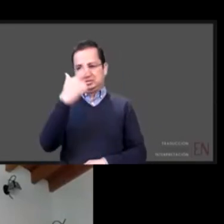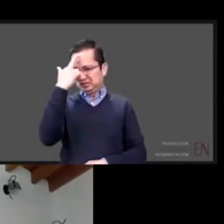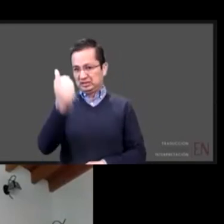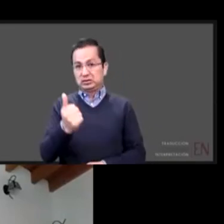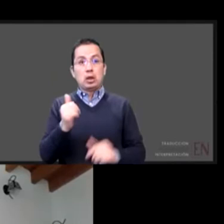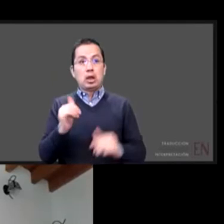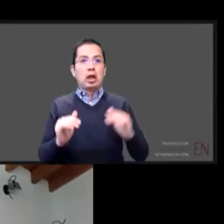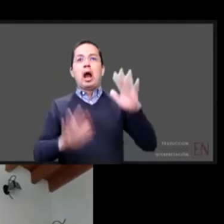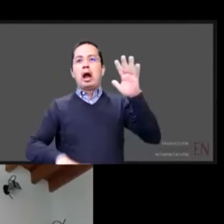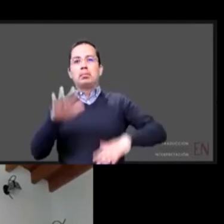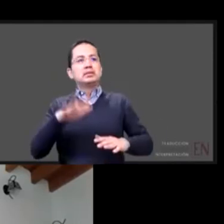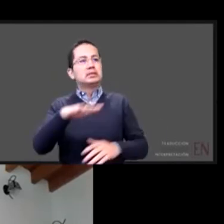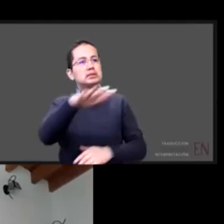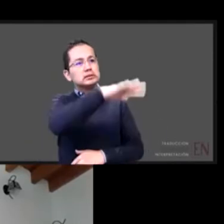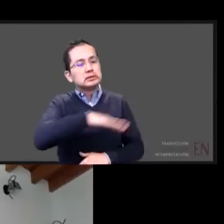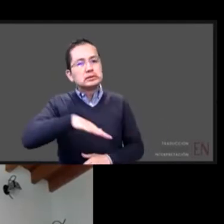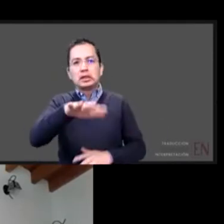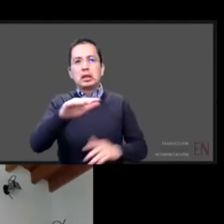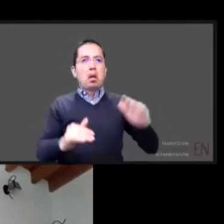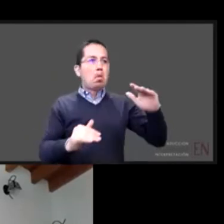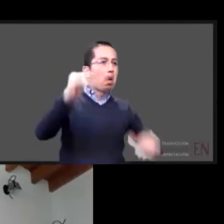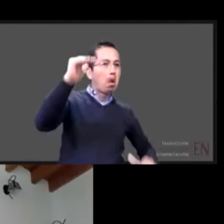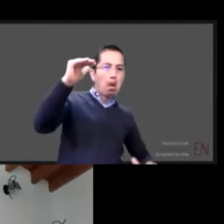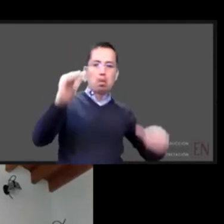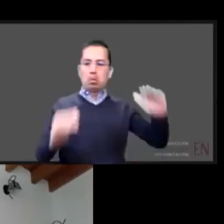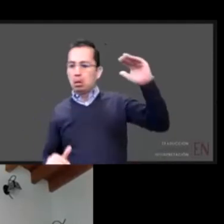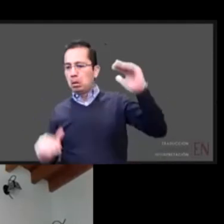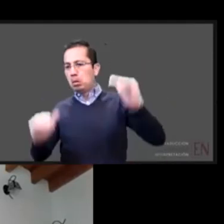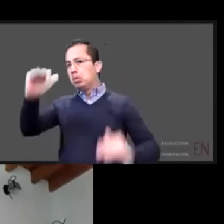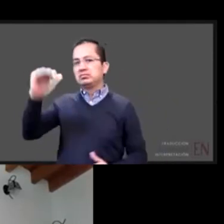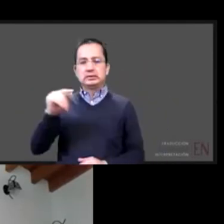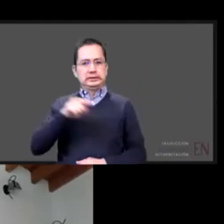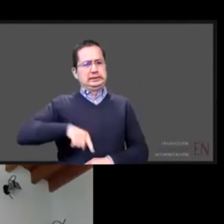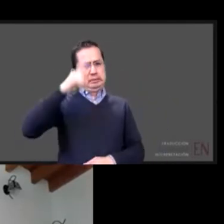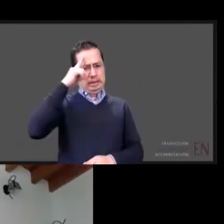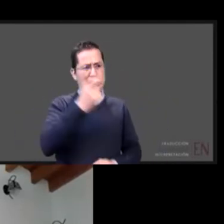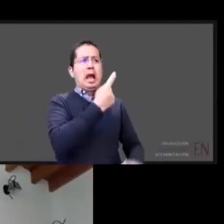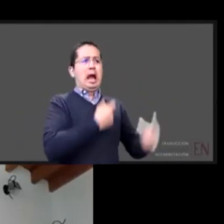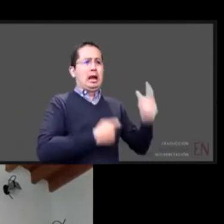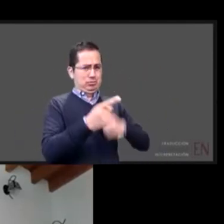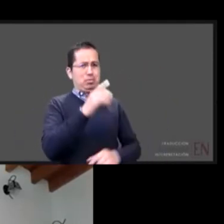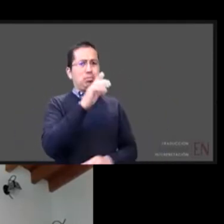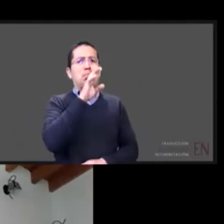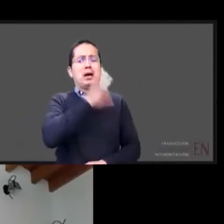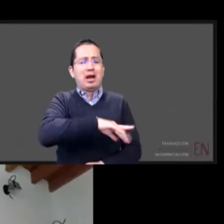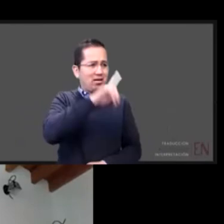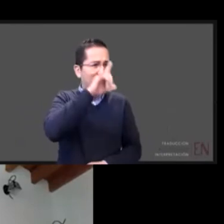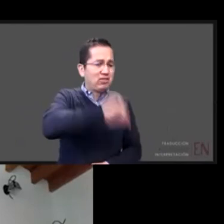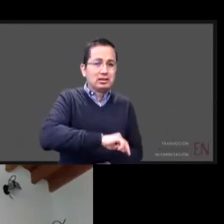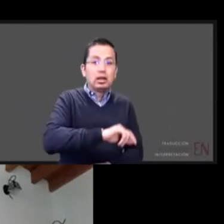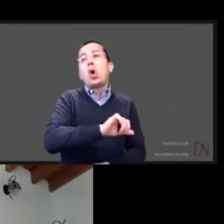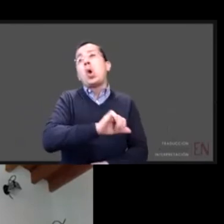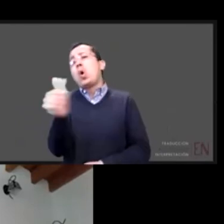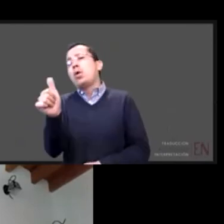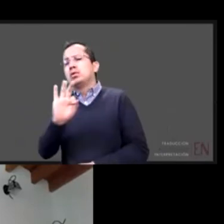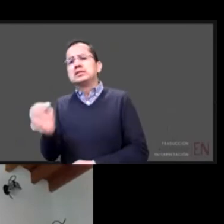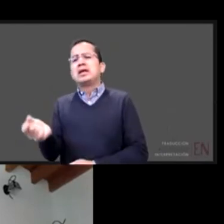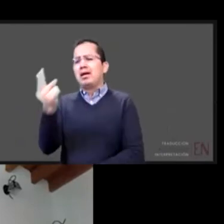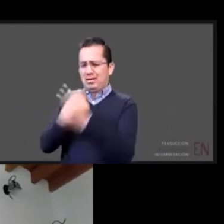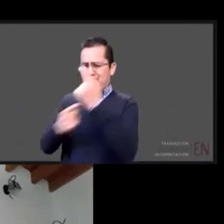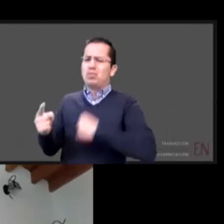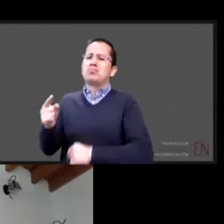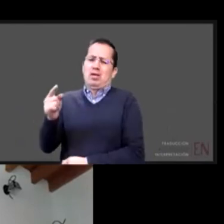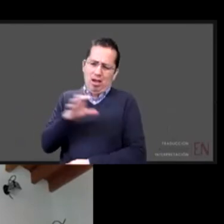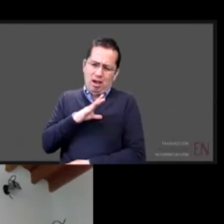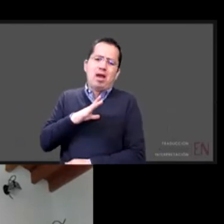muy importante a algunos sectores y para algunos podrá haber todos estos recursos y también está en el chat, en las preguntas del